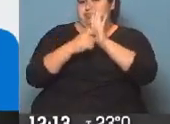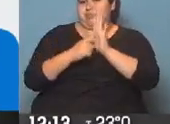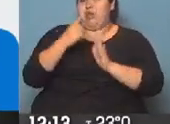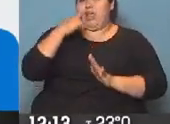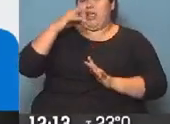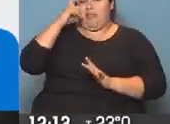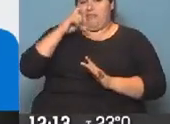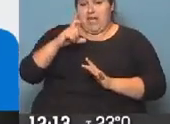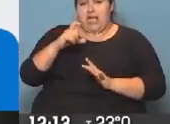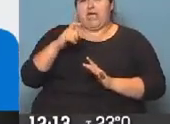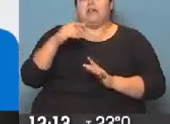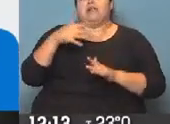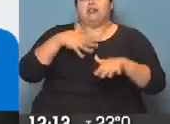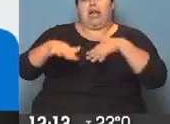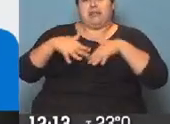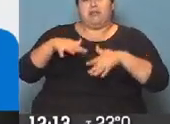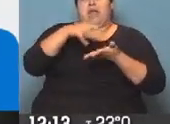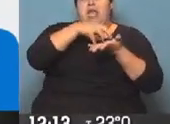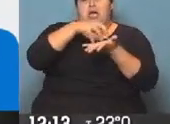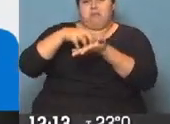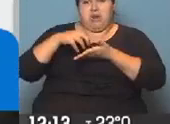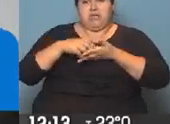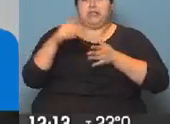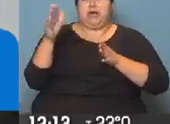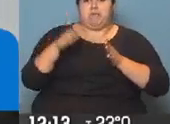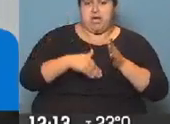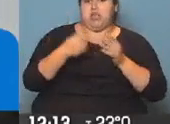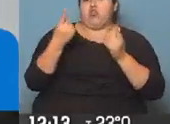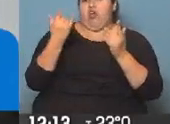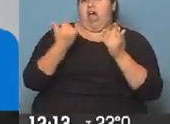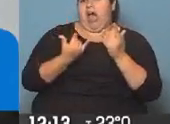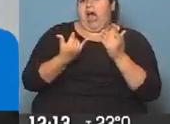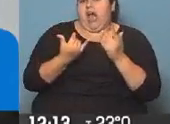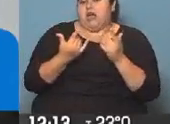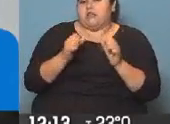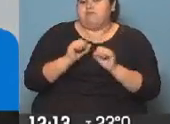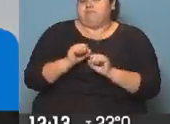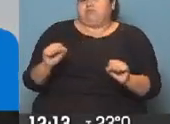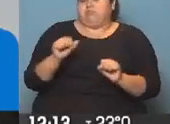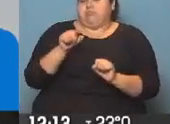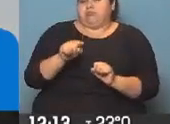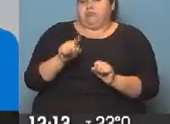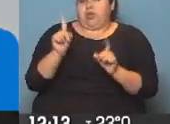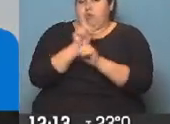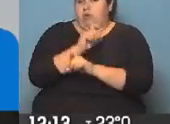ver con caída de la actividad industrial, y que esto va a tener impacto, fundamentalmente quizás sobre la pobreza